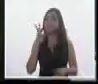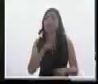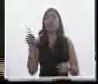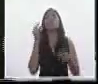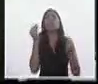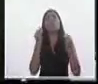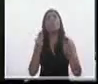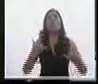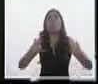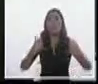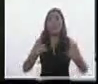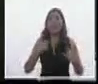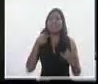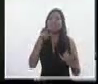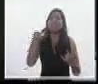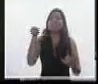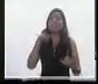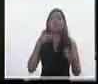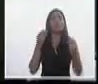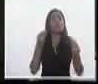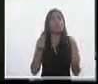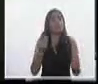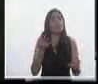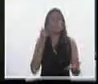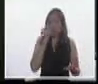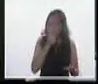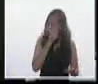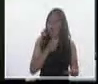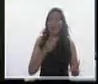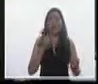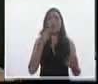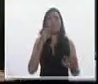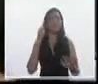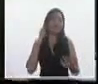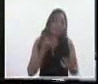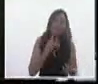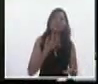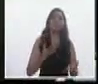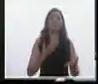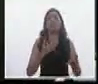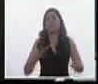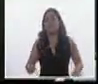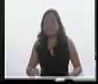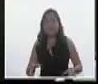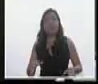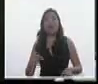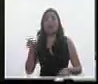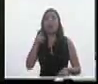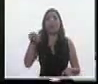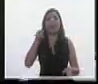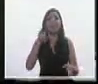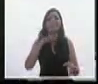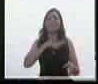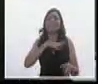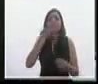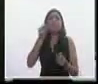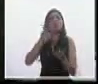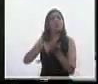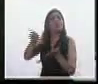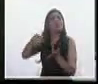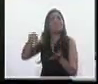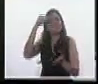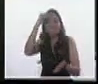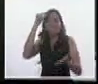jóvenes con mucho potencial sordos ciegos encad de ruedas al no tener esas oportunidades eh de desarrollo